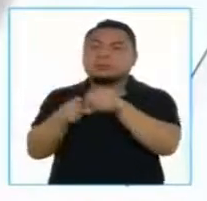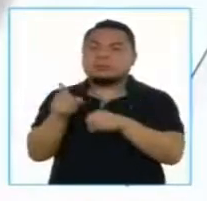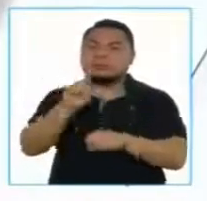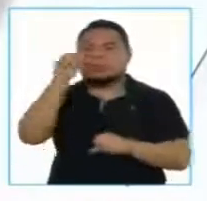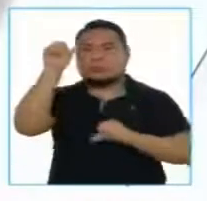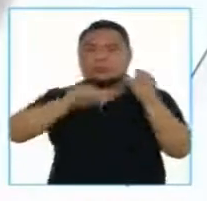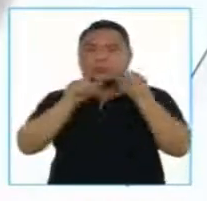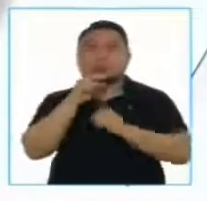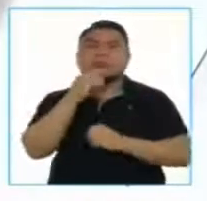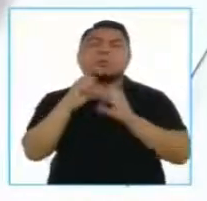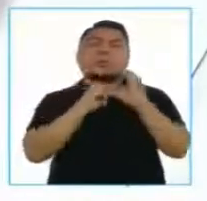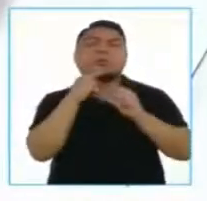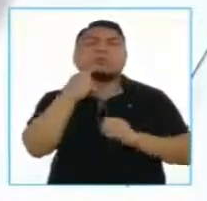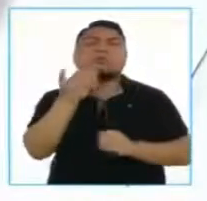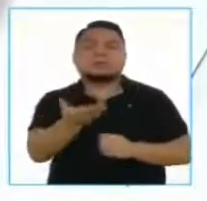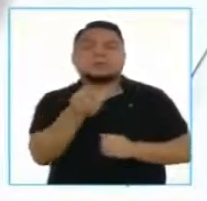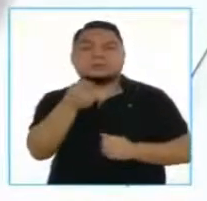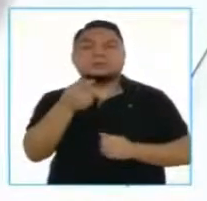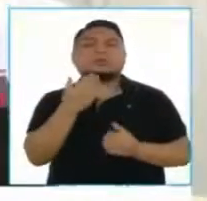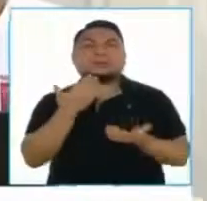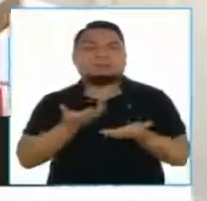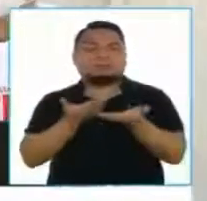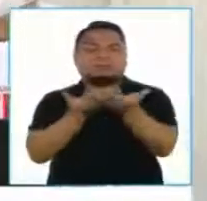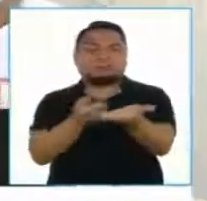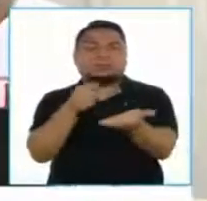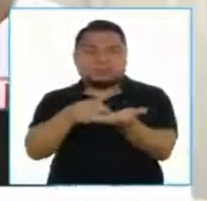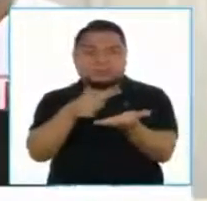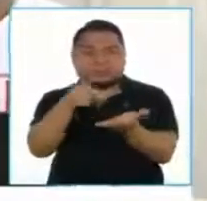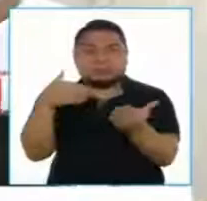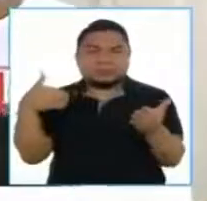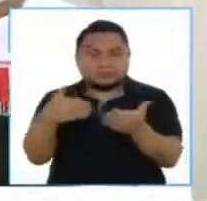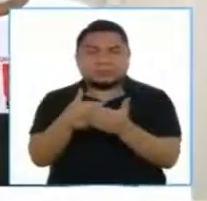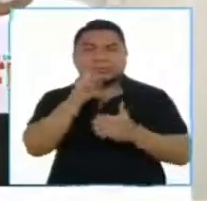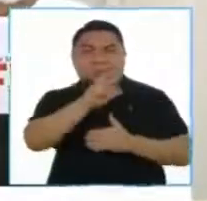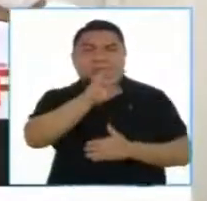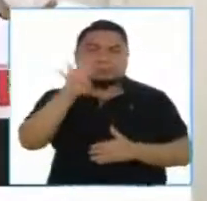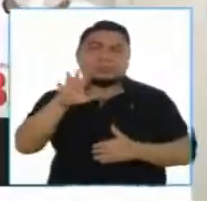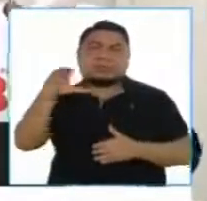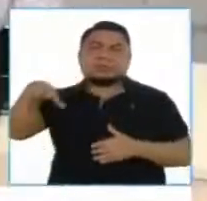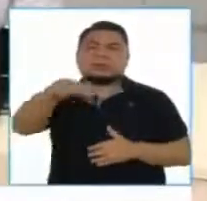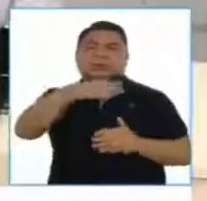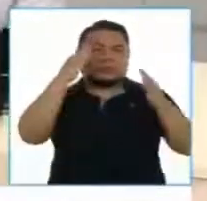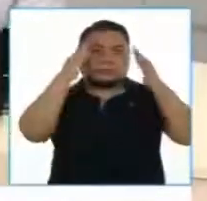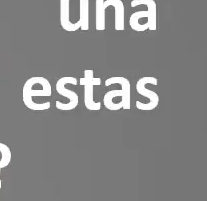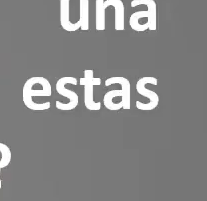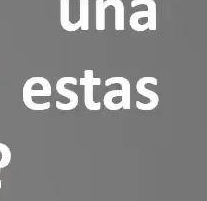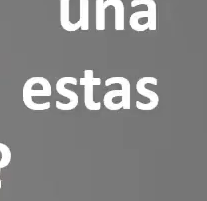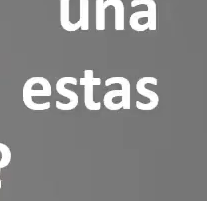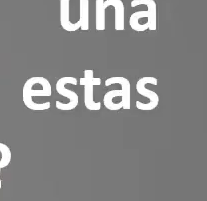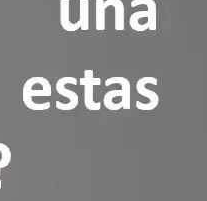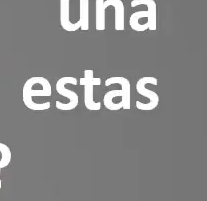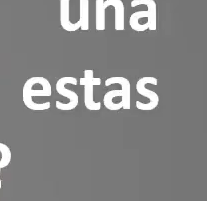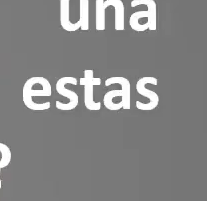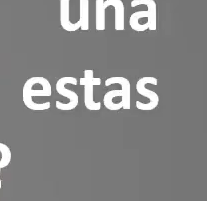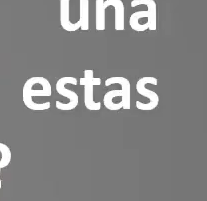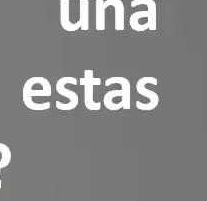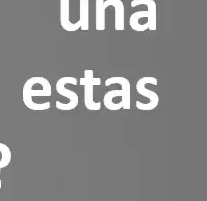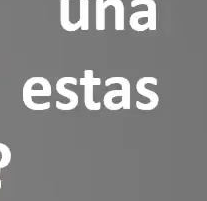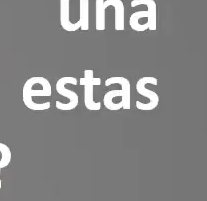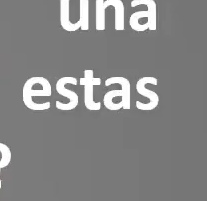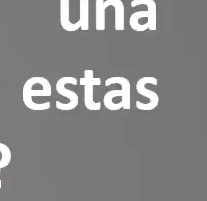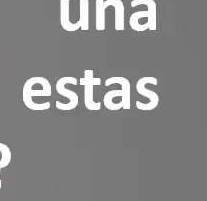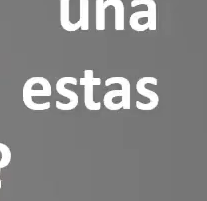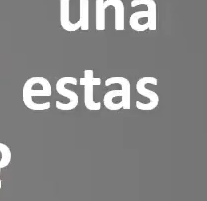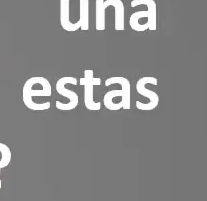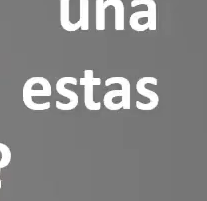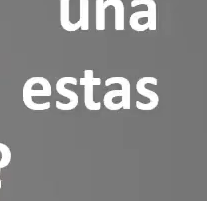no dude en comunicarse a través de estos canales o acercarse a los 24 centros de atención autorizados. Bueno amigos, espero que te sea